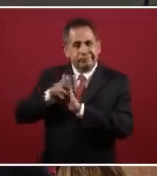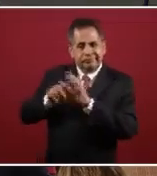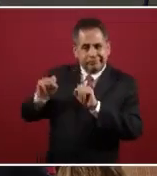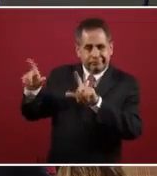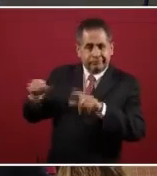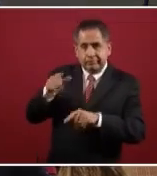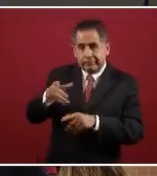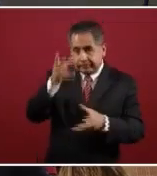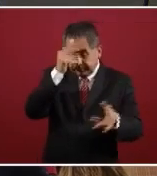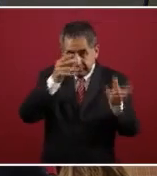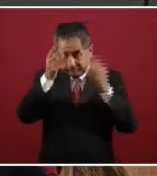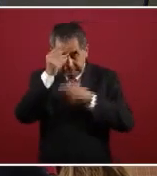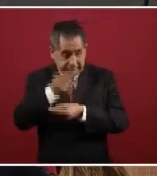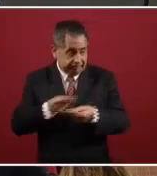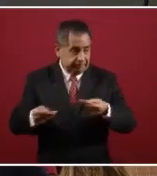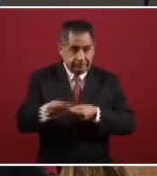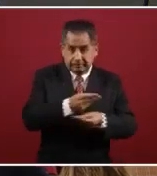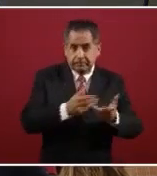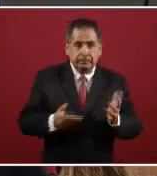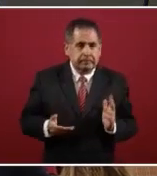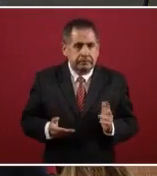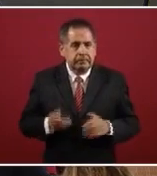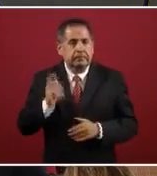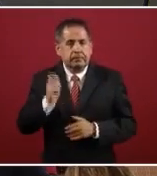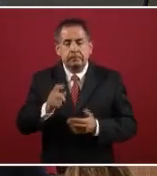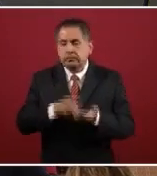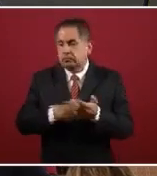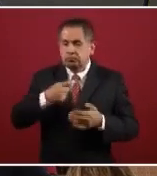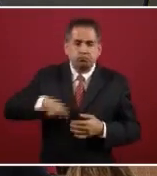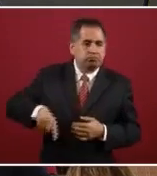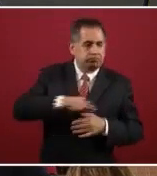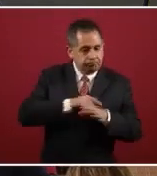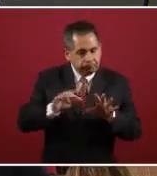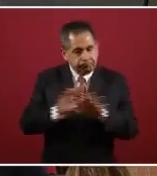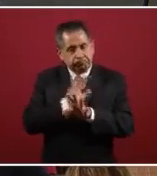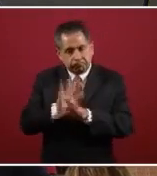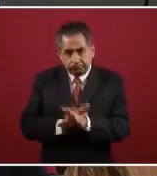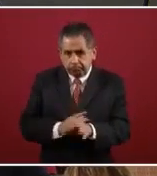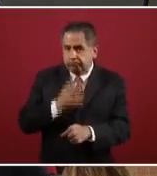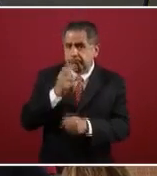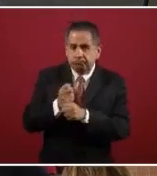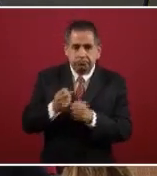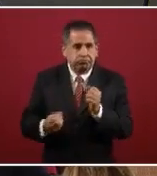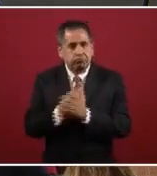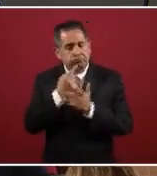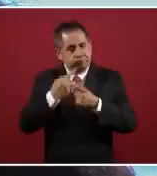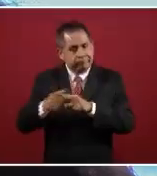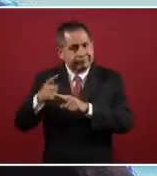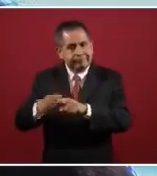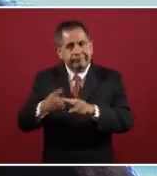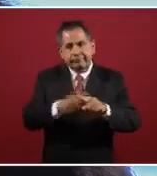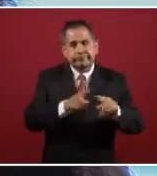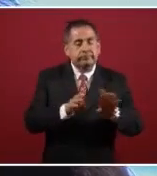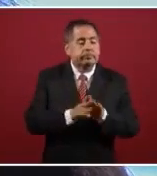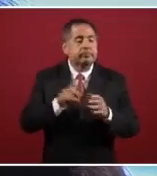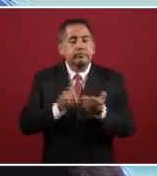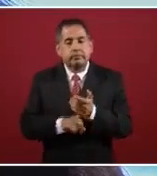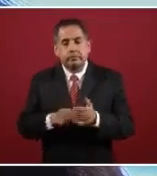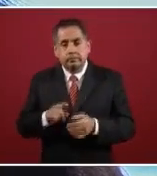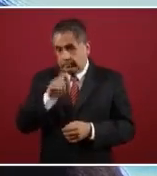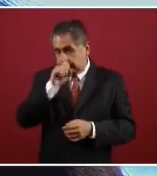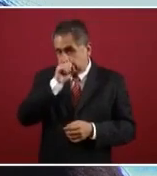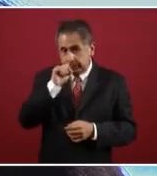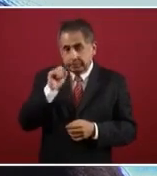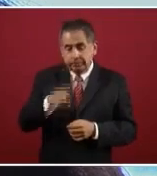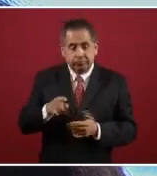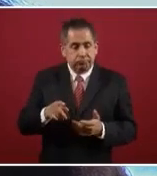Y pues decimos nosotros tenemos que regenerar nuestros ecosistemas, y la regeneración de los ecosistemas es a partir de la regeneración